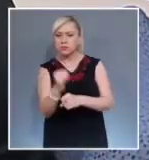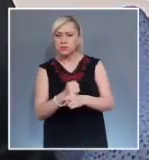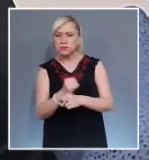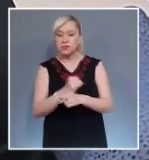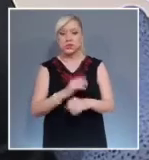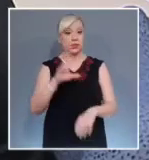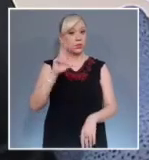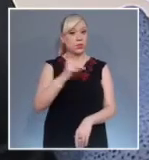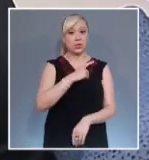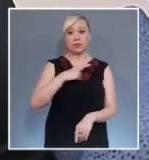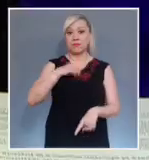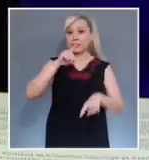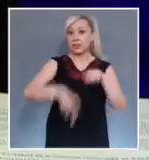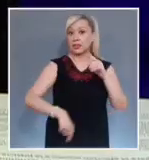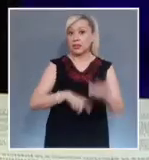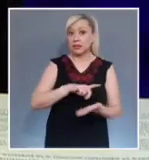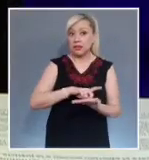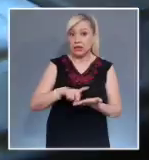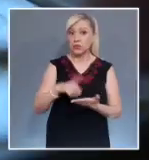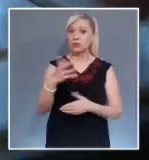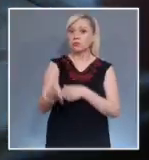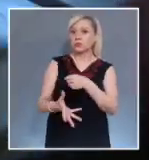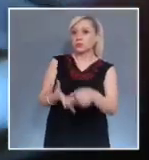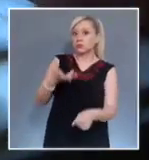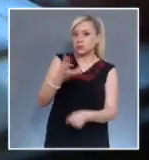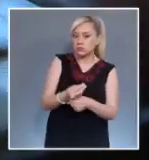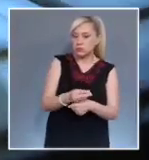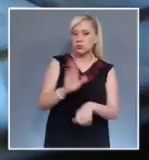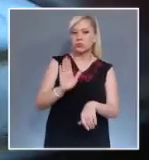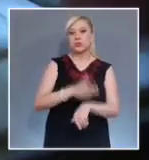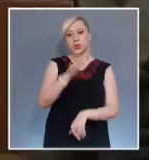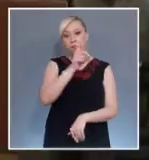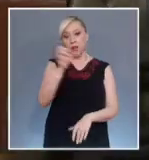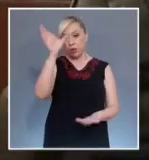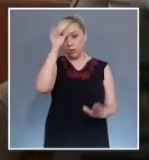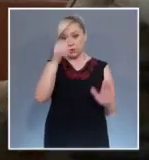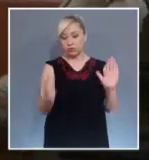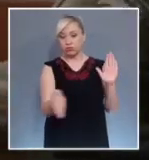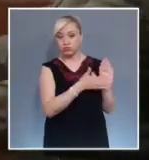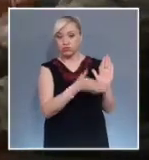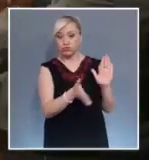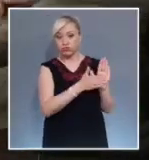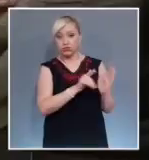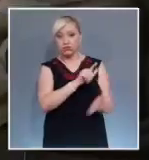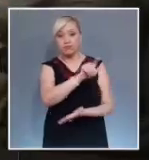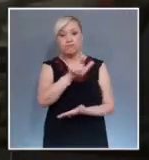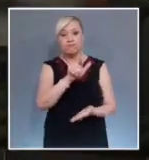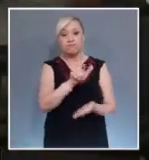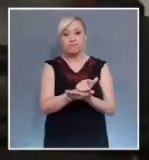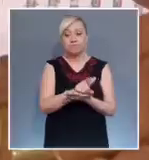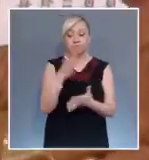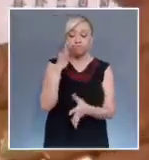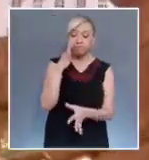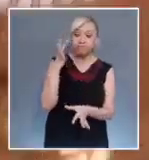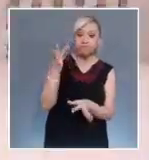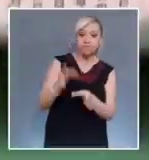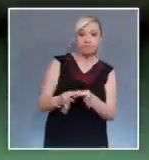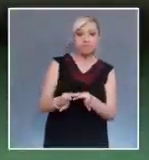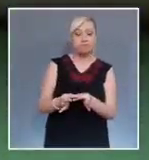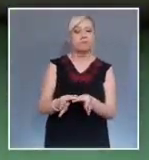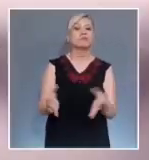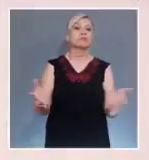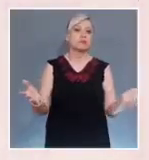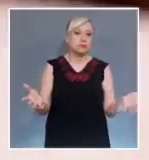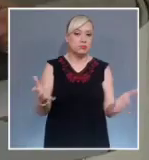el efecto reparador de las obligaciones pactadas y de su cumplimiento garantizando que prevalezca el mayor resarcimiento posible